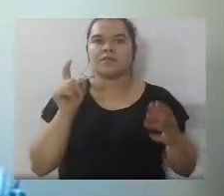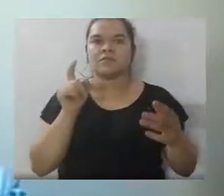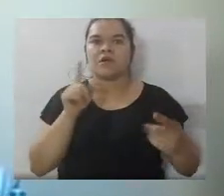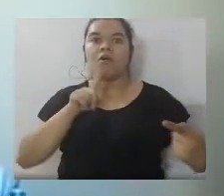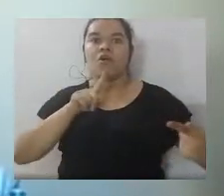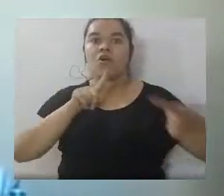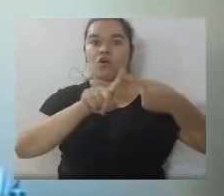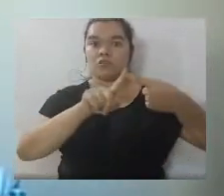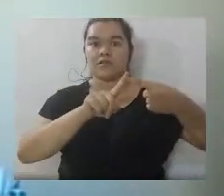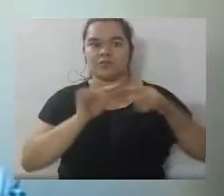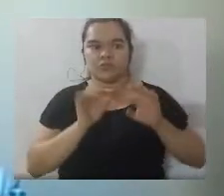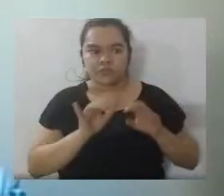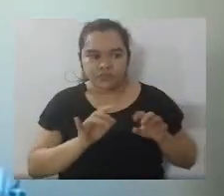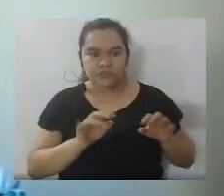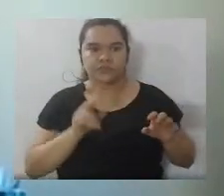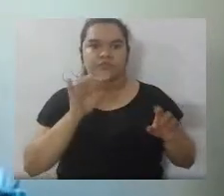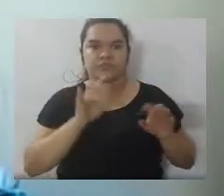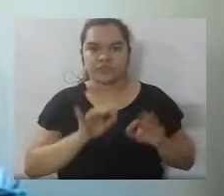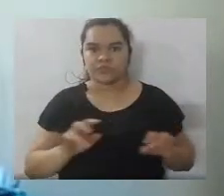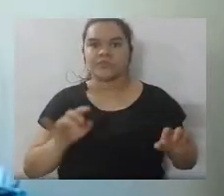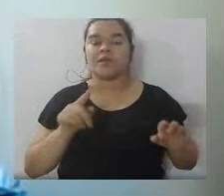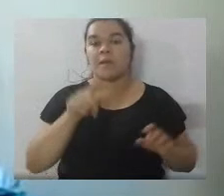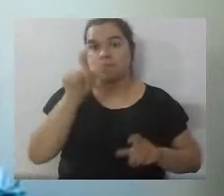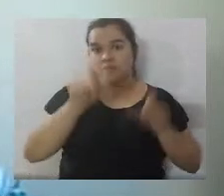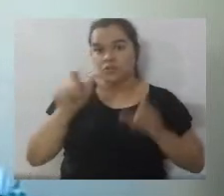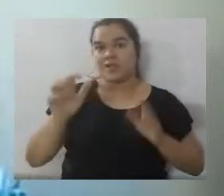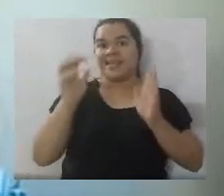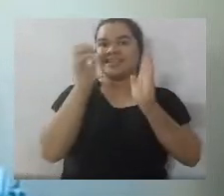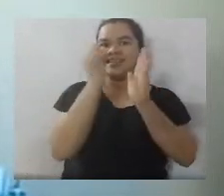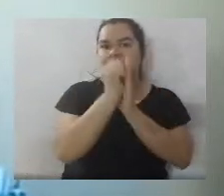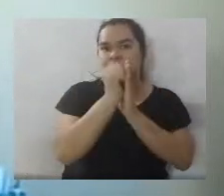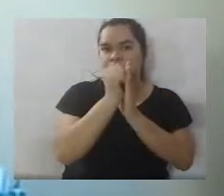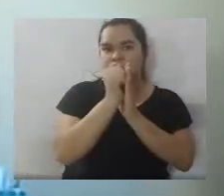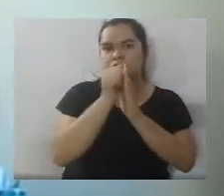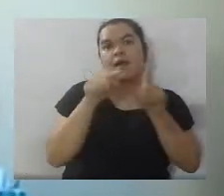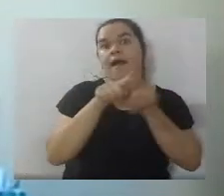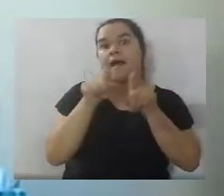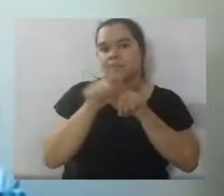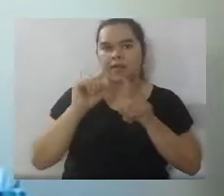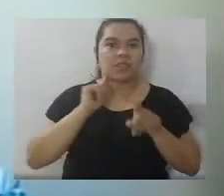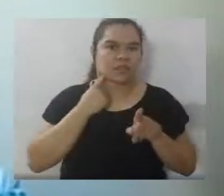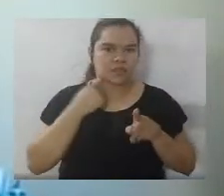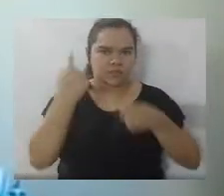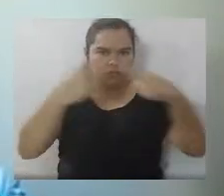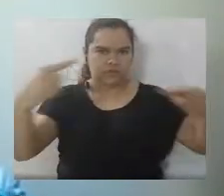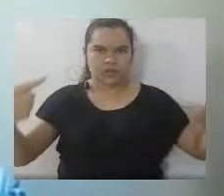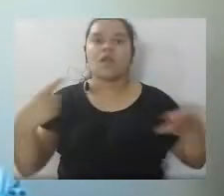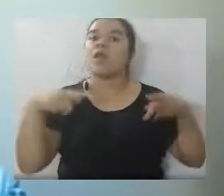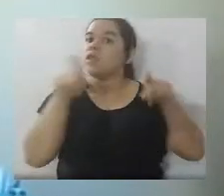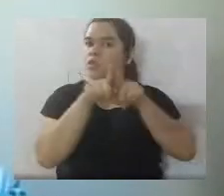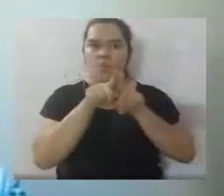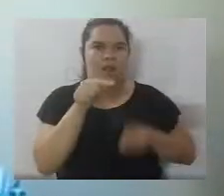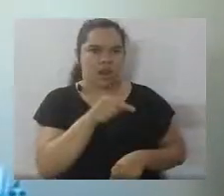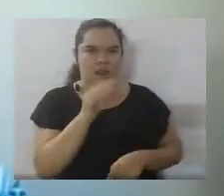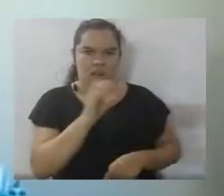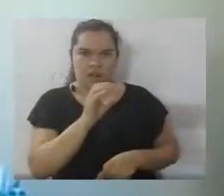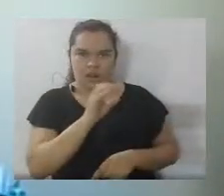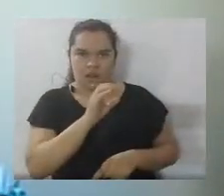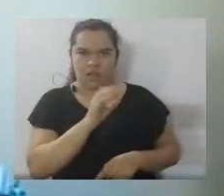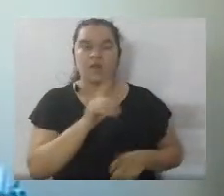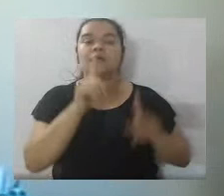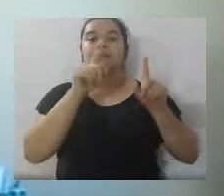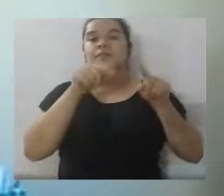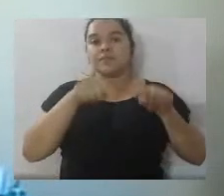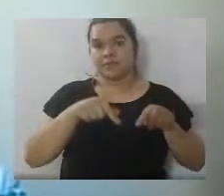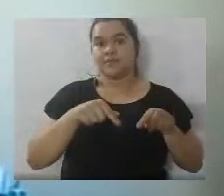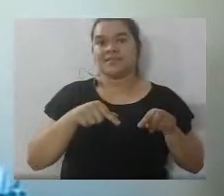lo haremos directamente sobre los inscriptos a la carrera, a las distintas carreras de la FACENA, y también dejar en la